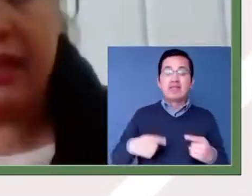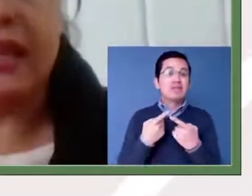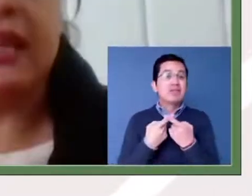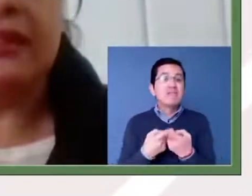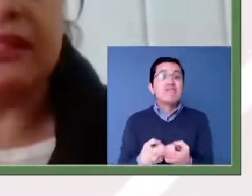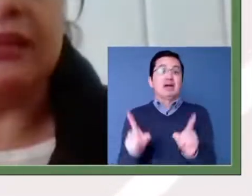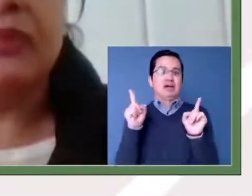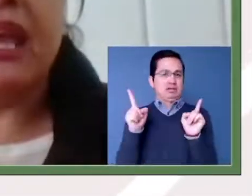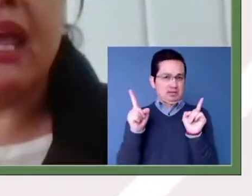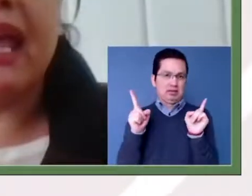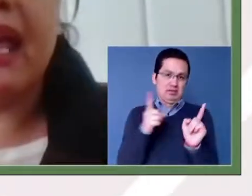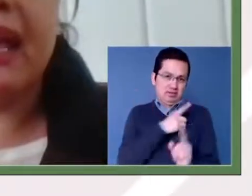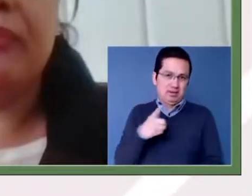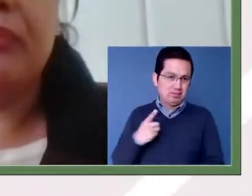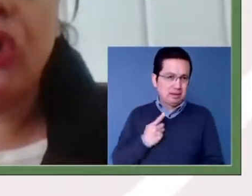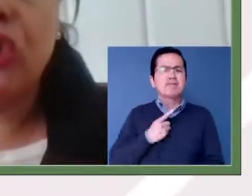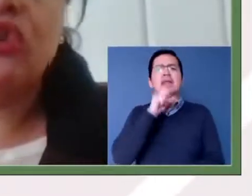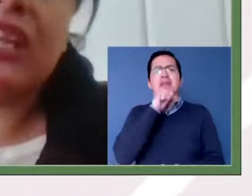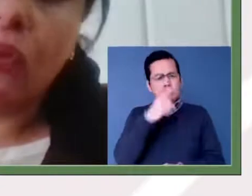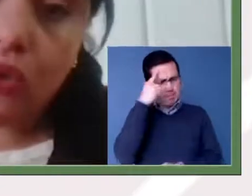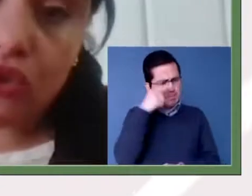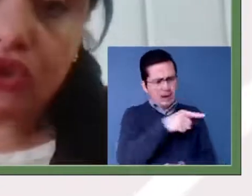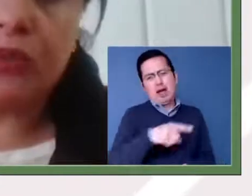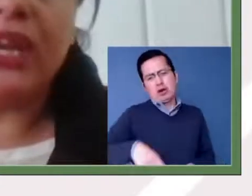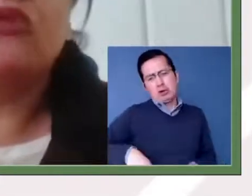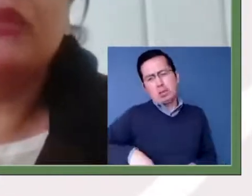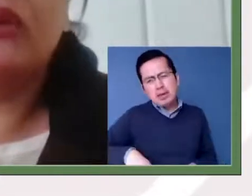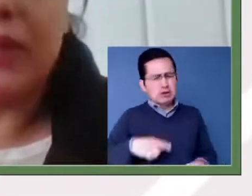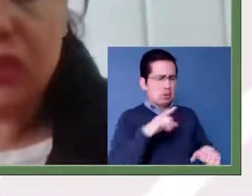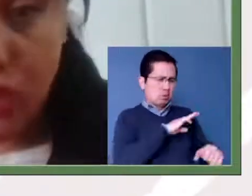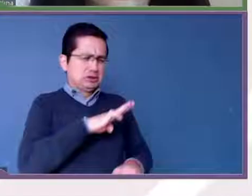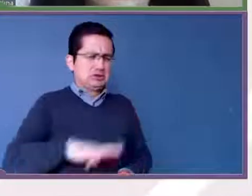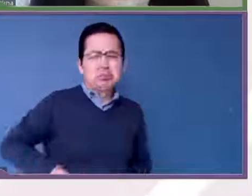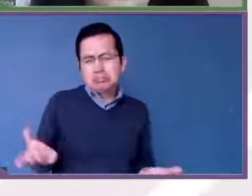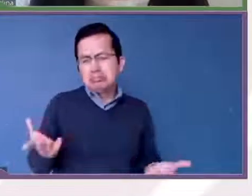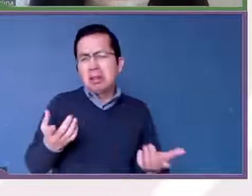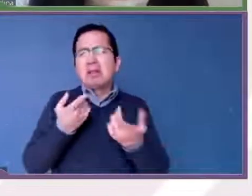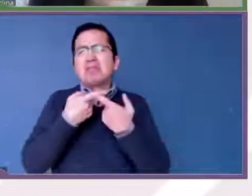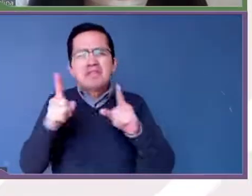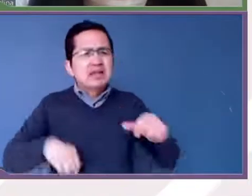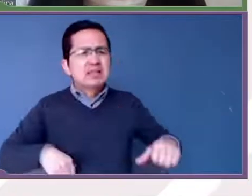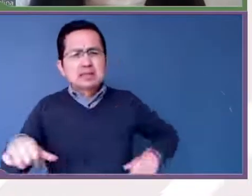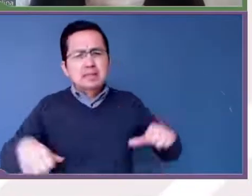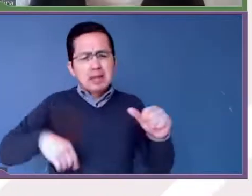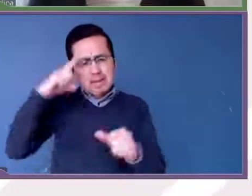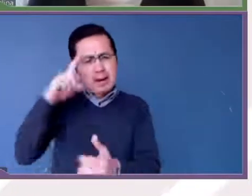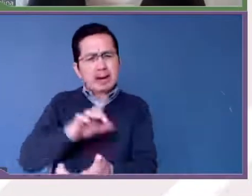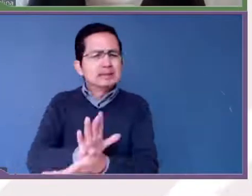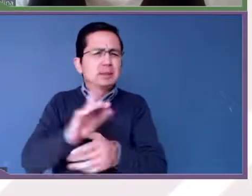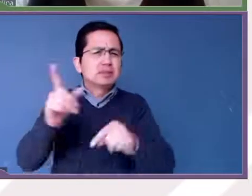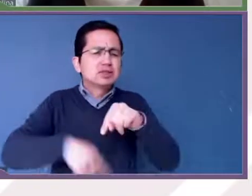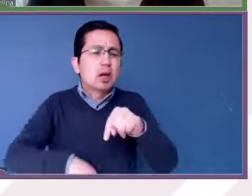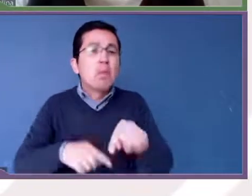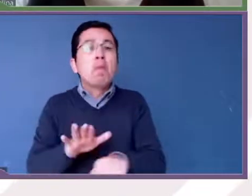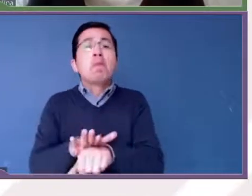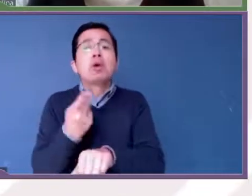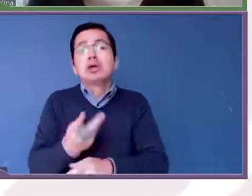local. ¿Sí? Por los recursos, por el número de personas con las que se trabaja,